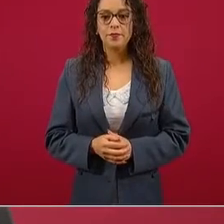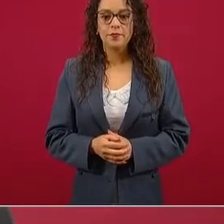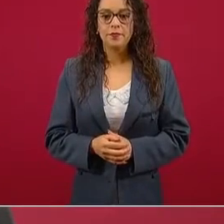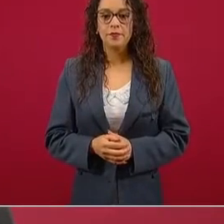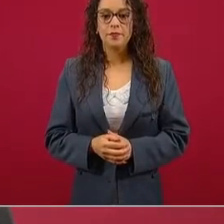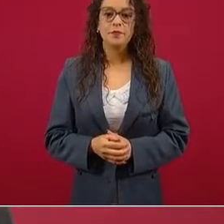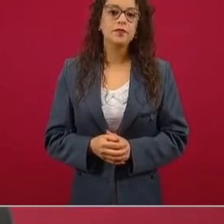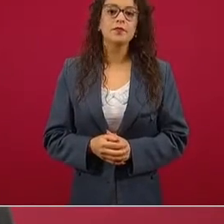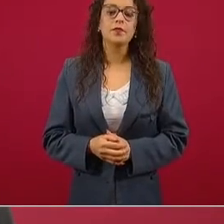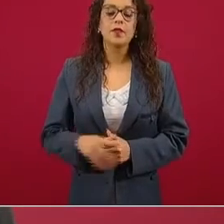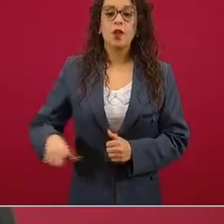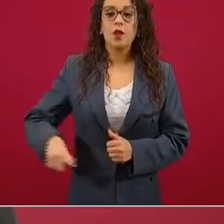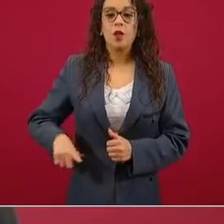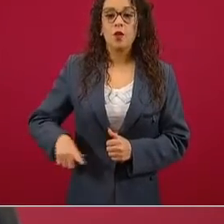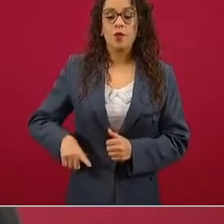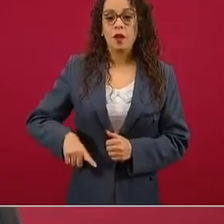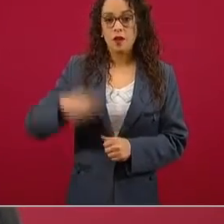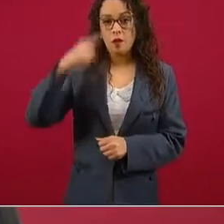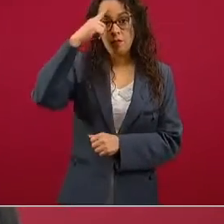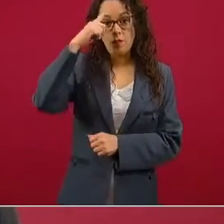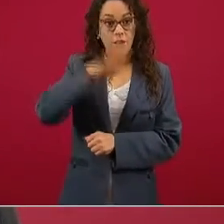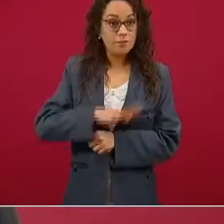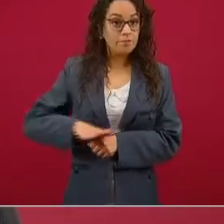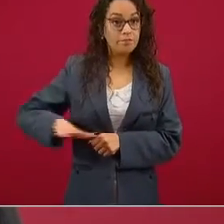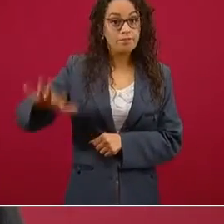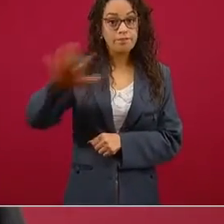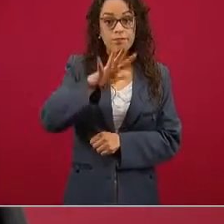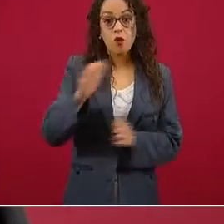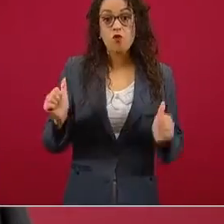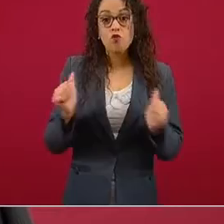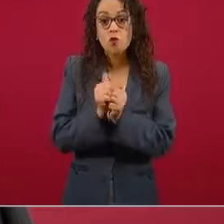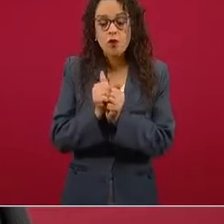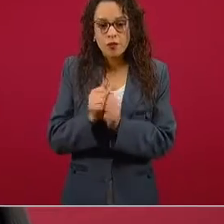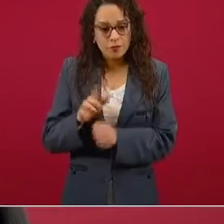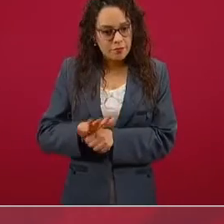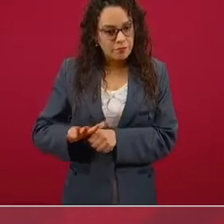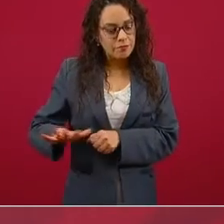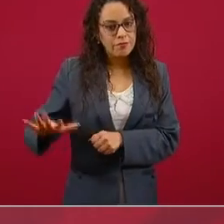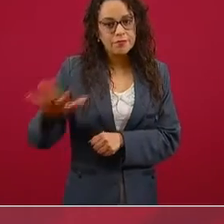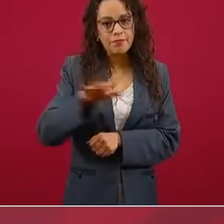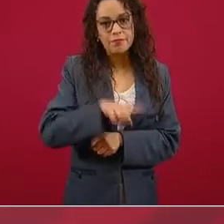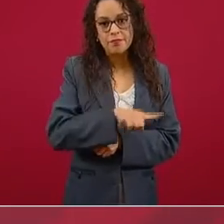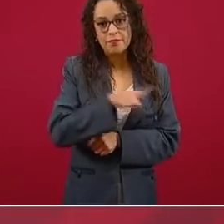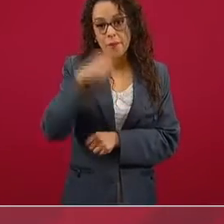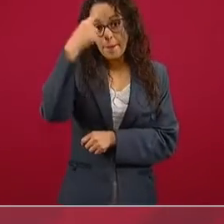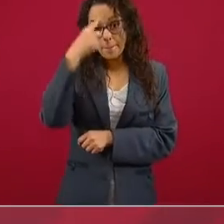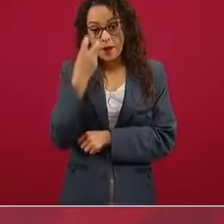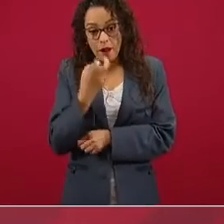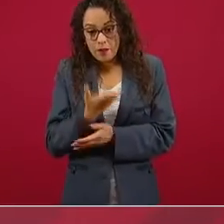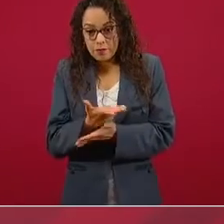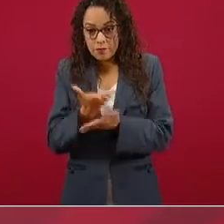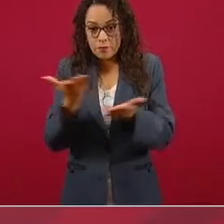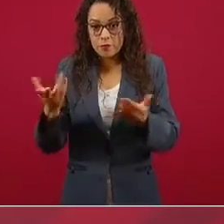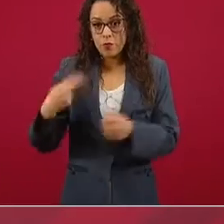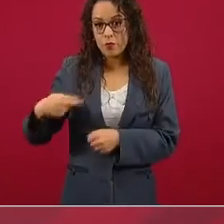del pueblo, para el pueblo y con el pueblo. Con el pueblo. Entonces,